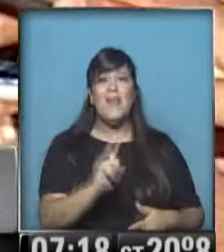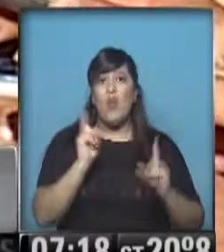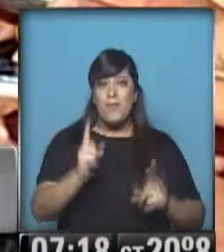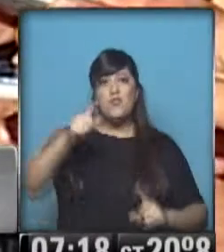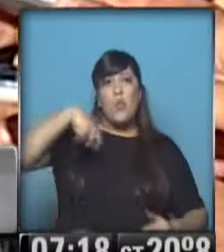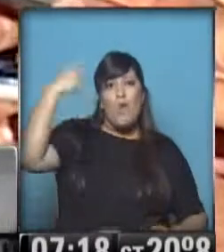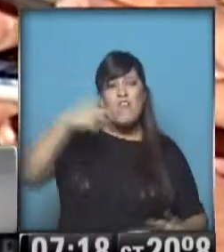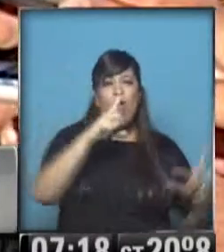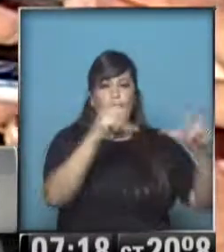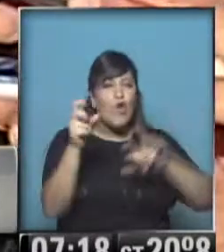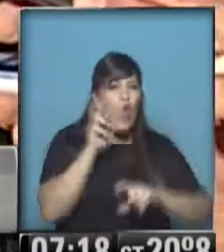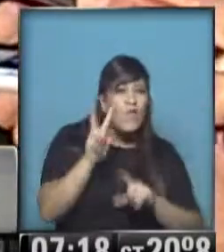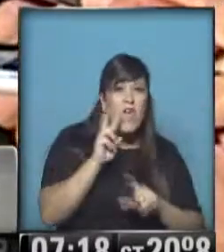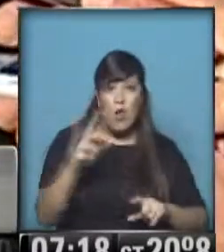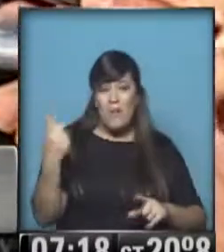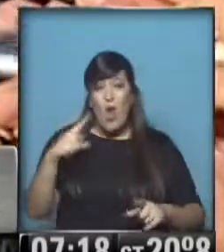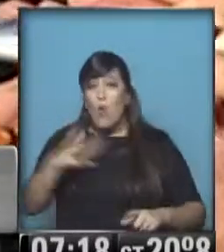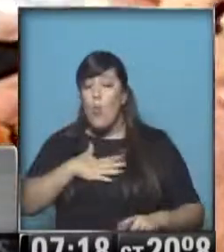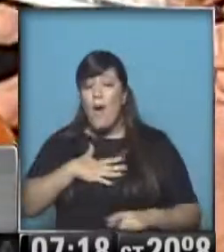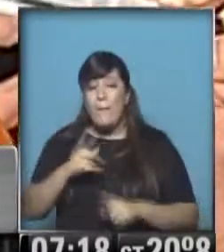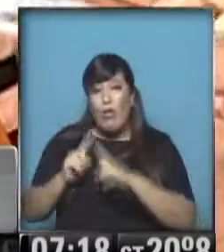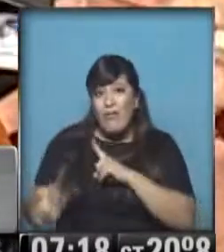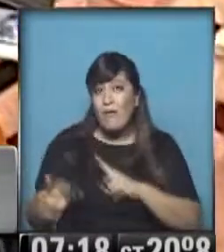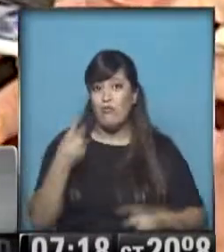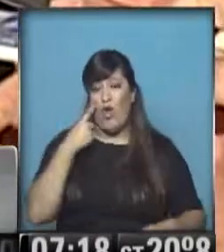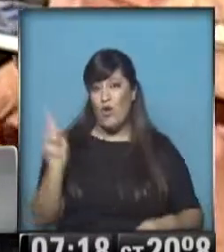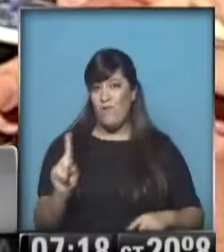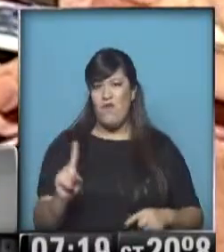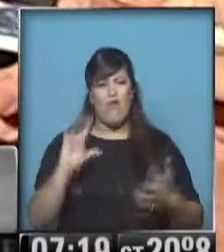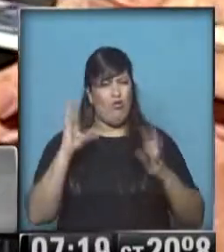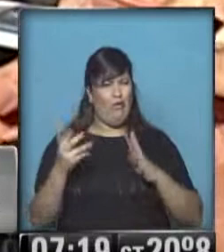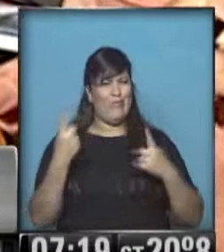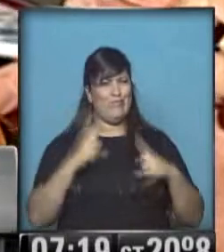mismos. Están llenos de elementos extraños que sirven para